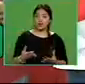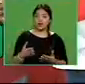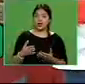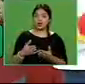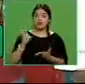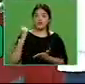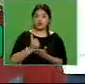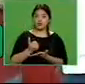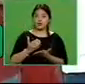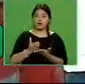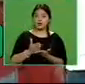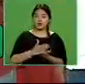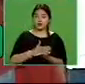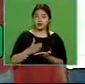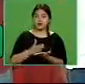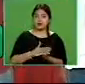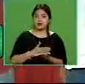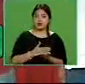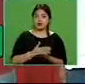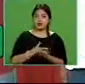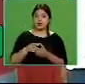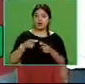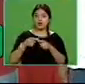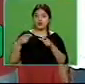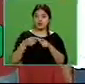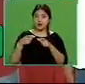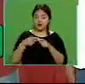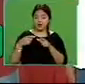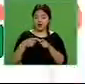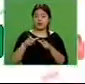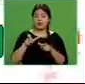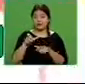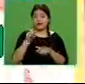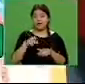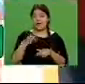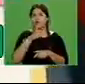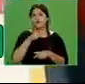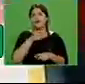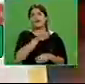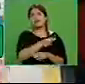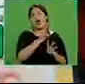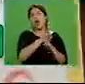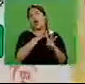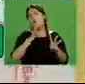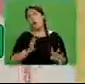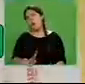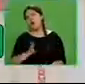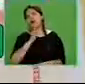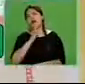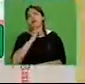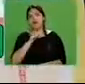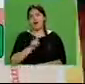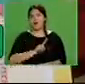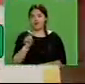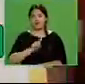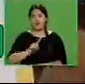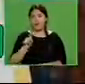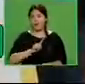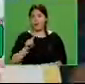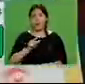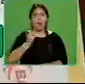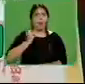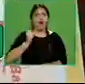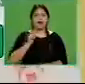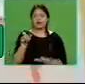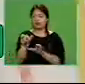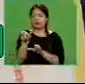libreta. Aquí está tu tarjeta de débito, miren. Ya no tienes que ir a hacer la cola al banco con la libreta. En cualquier